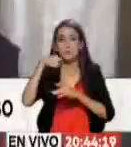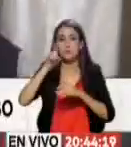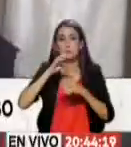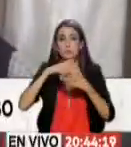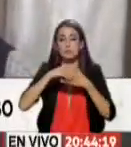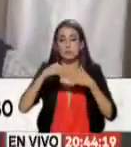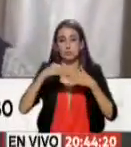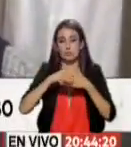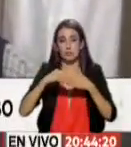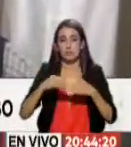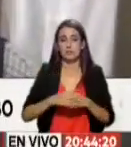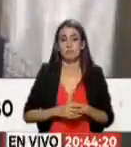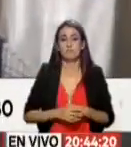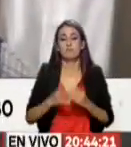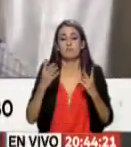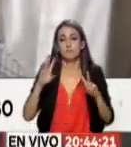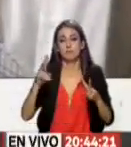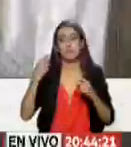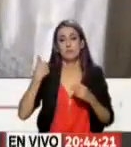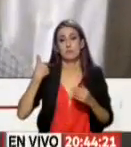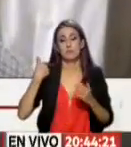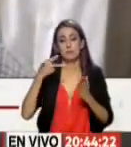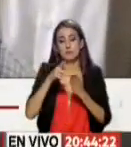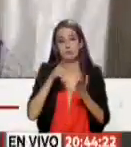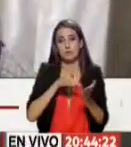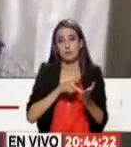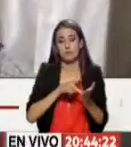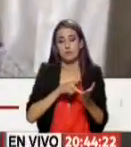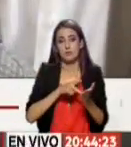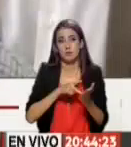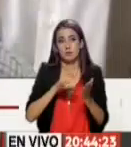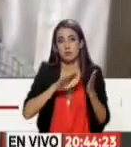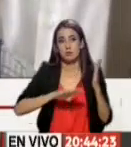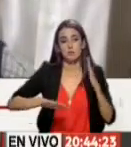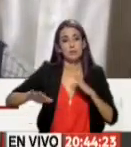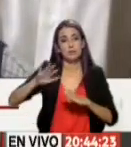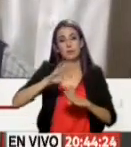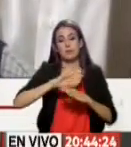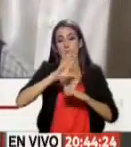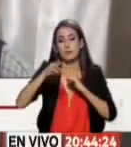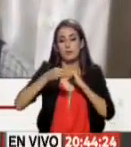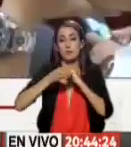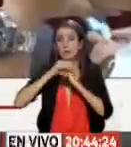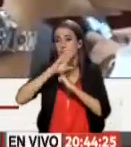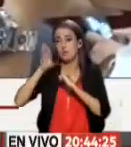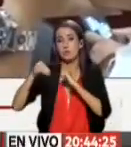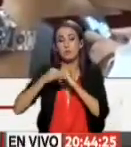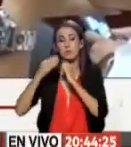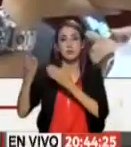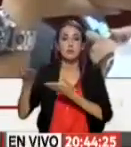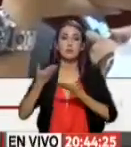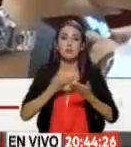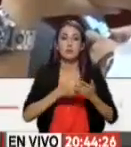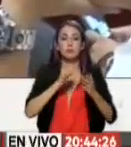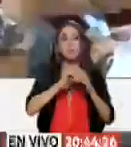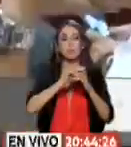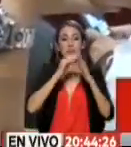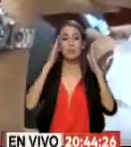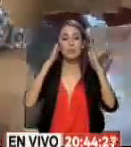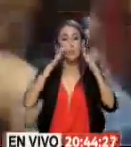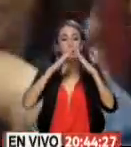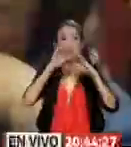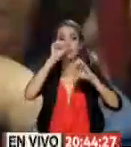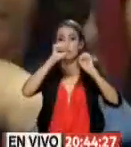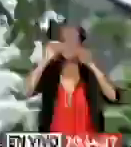$63.1 millones. Tenemos un programa también de banca rodante y sumarle a esas brigadas que van a ir tocando la puerta a